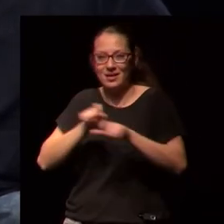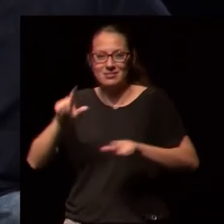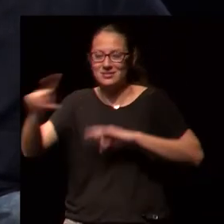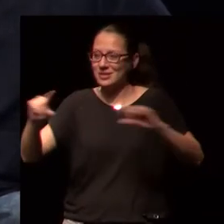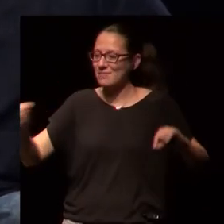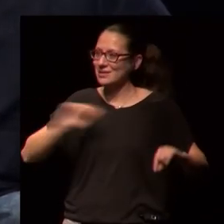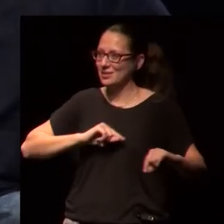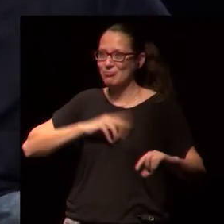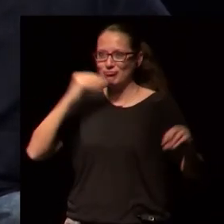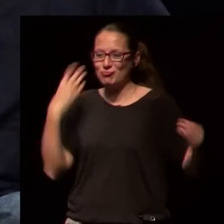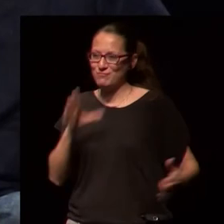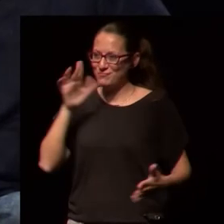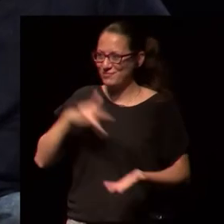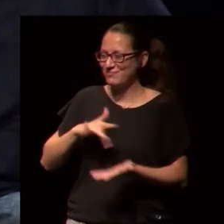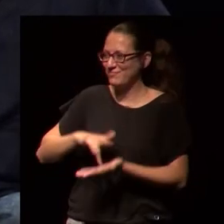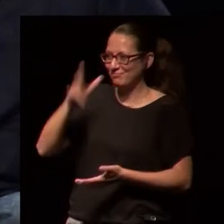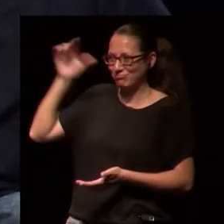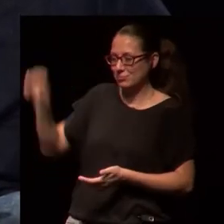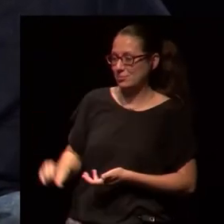de haber estado. Porque todos